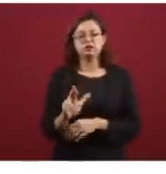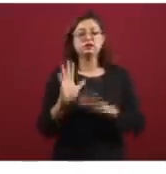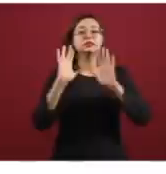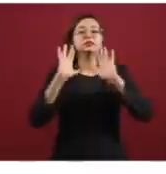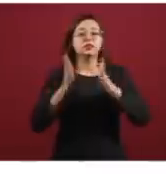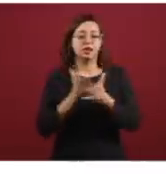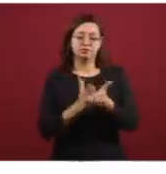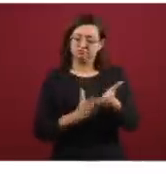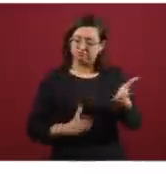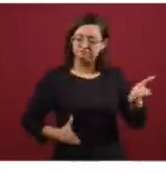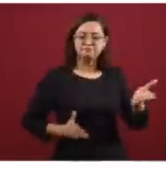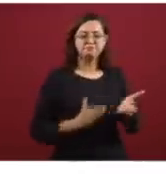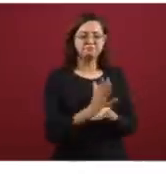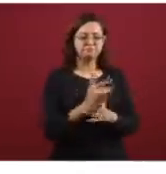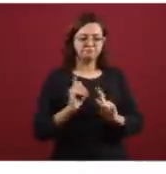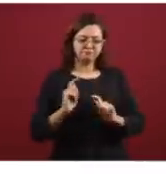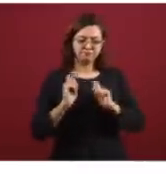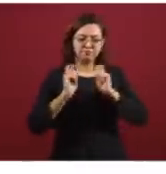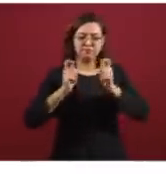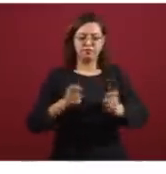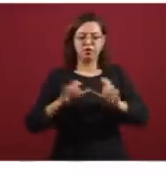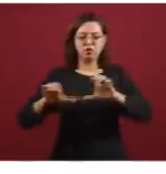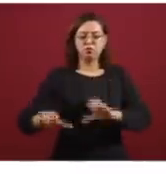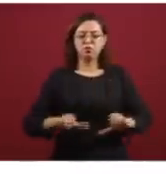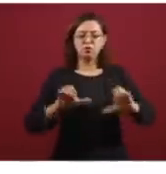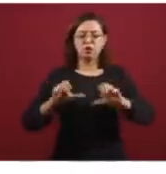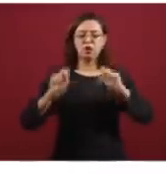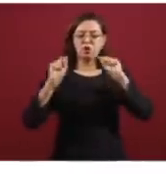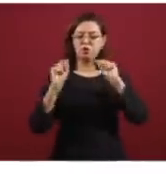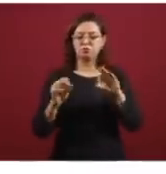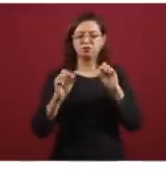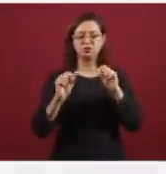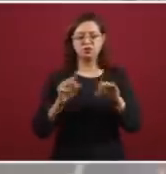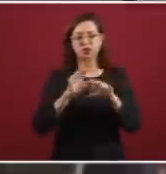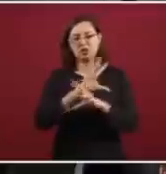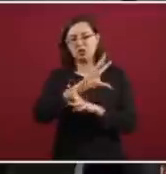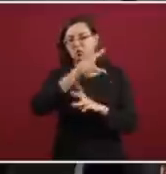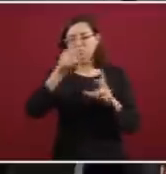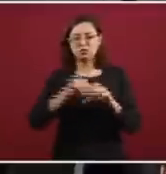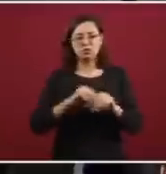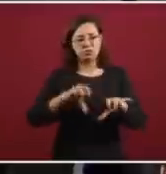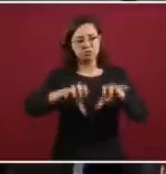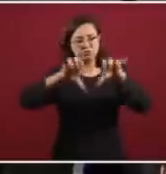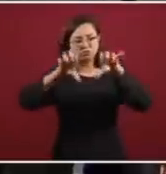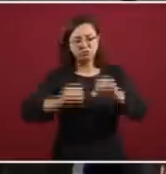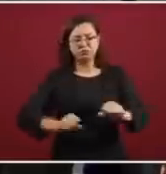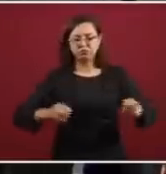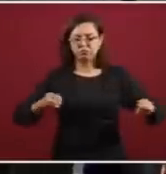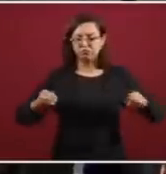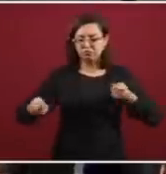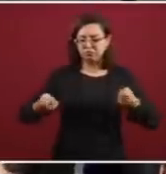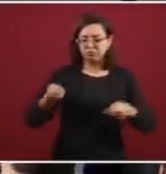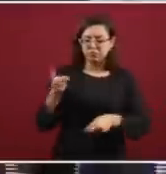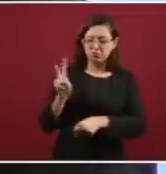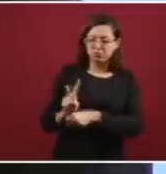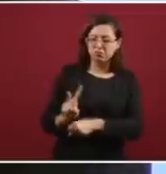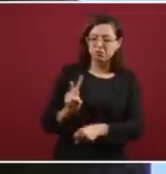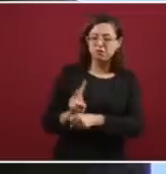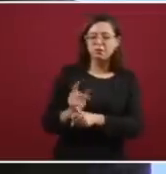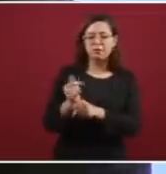control incluso de las computadoras y de la oficina completa de la gasolinera para continuar